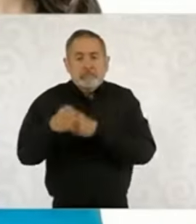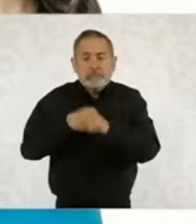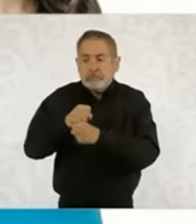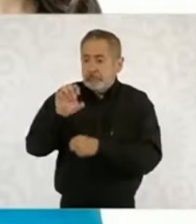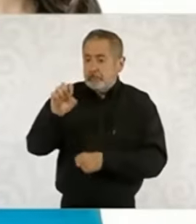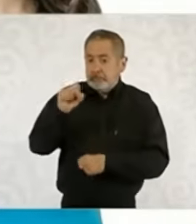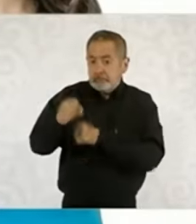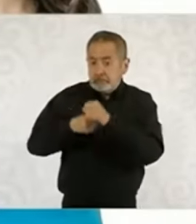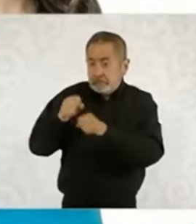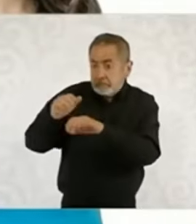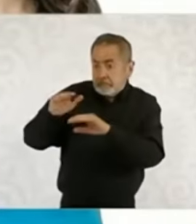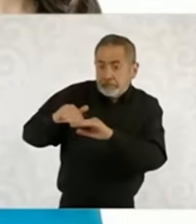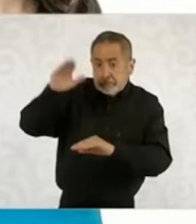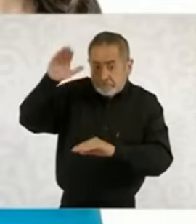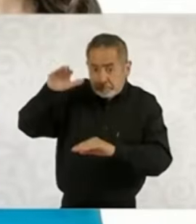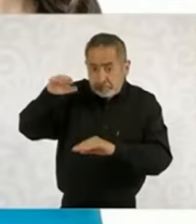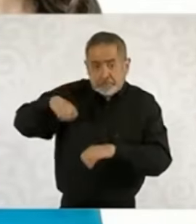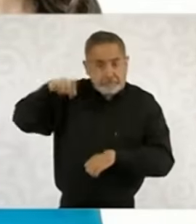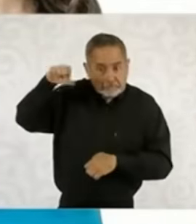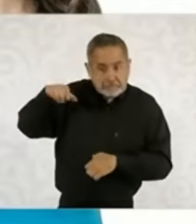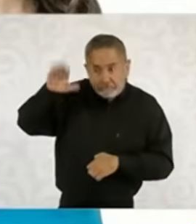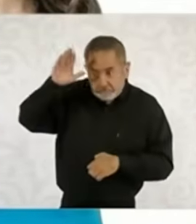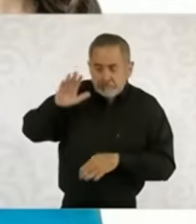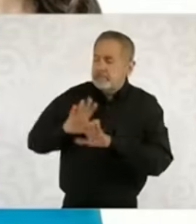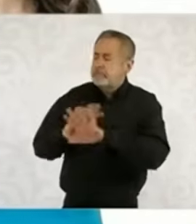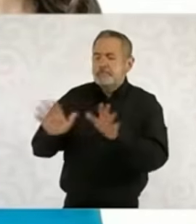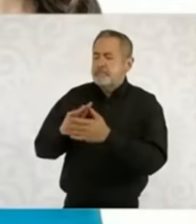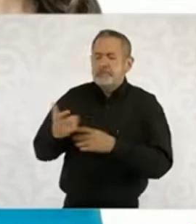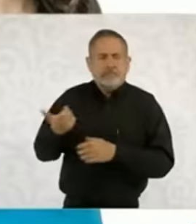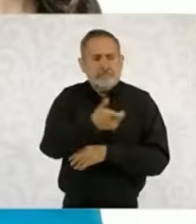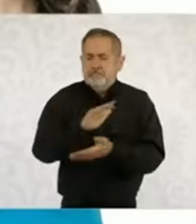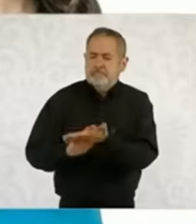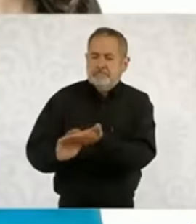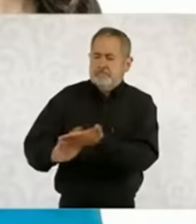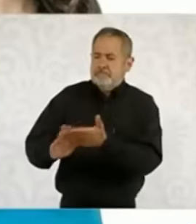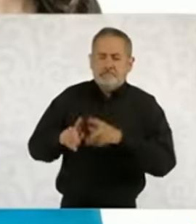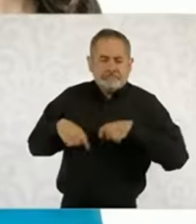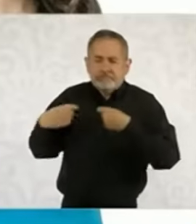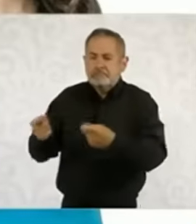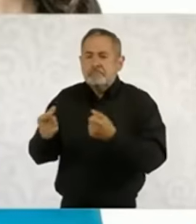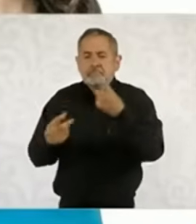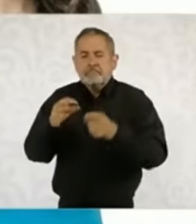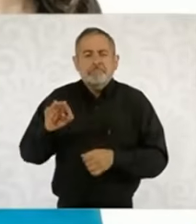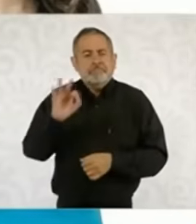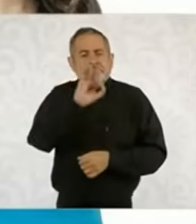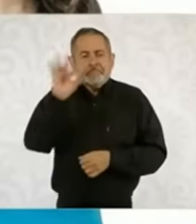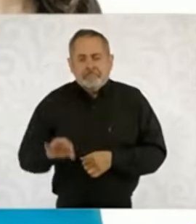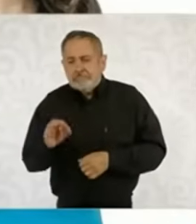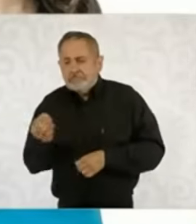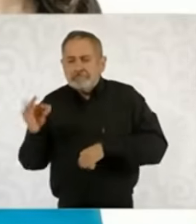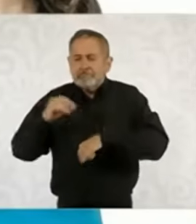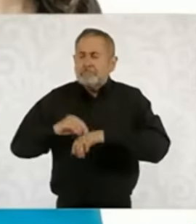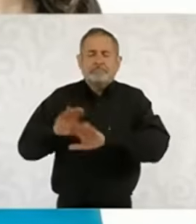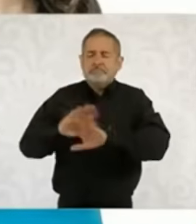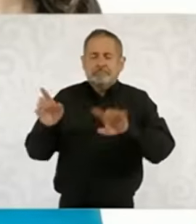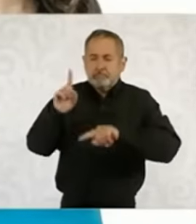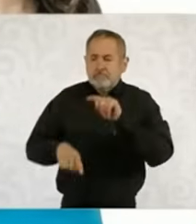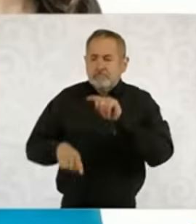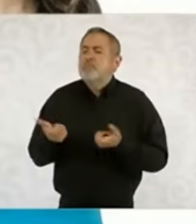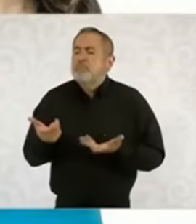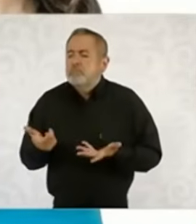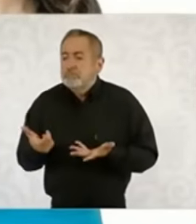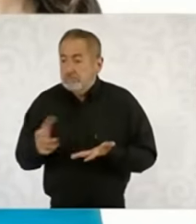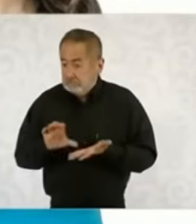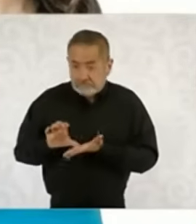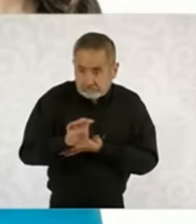años. Aquí los beneficios es que liquidamos créditos, condonamos intereses, aplicamos quitas